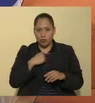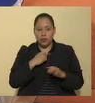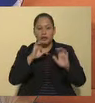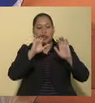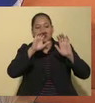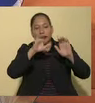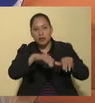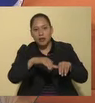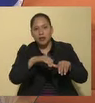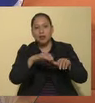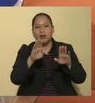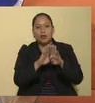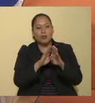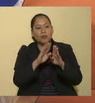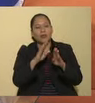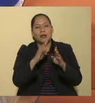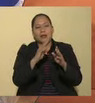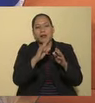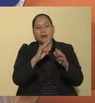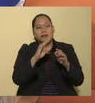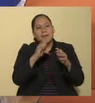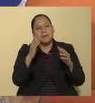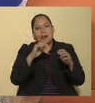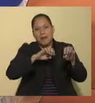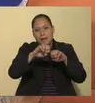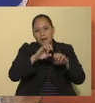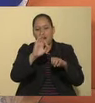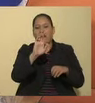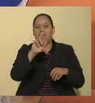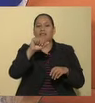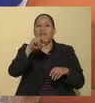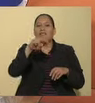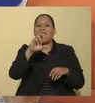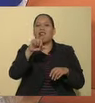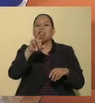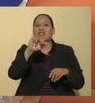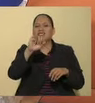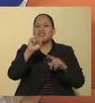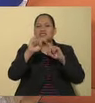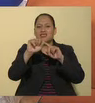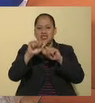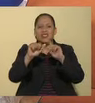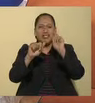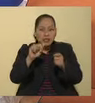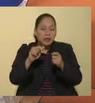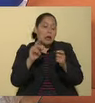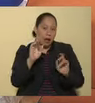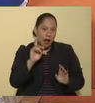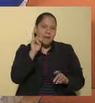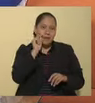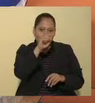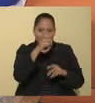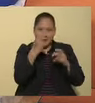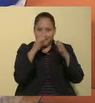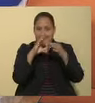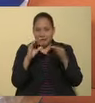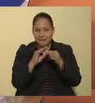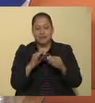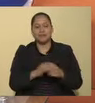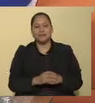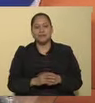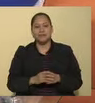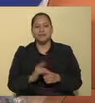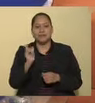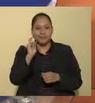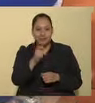en una franquicia. Así es, pero la gente no sabemos cómo. No sabe cómo y aquí le vamos a decir cómo. Perfecto, pues muchísimas gracias. Y